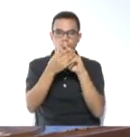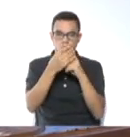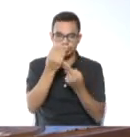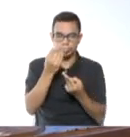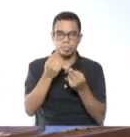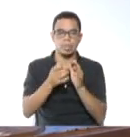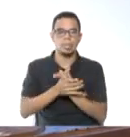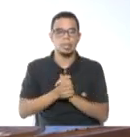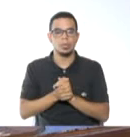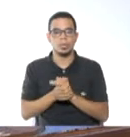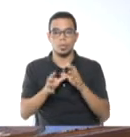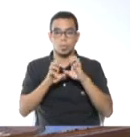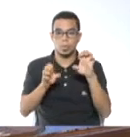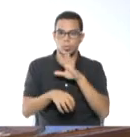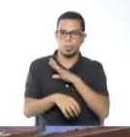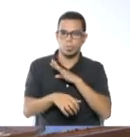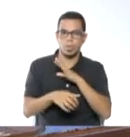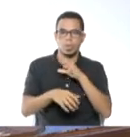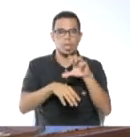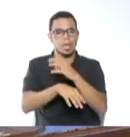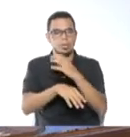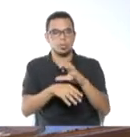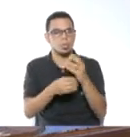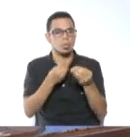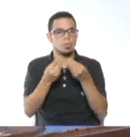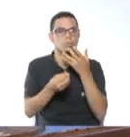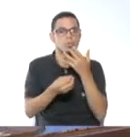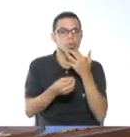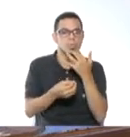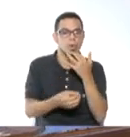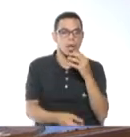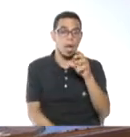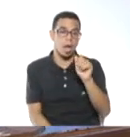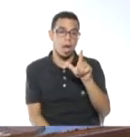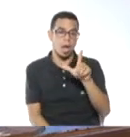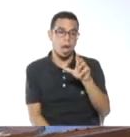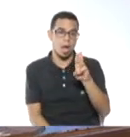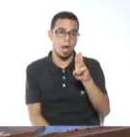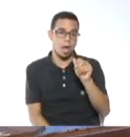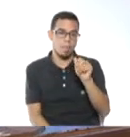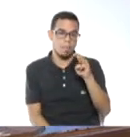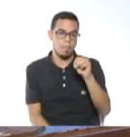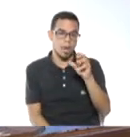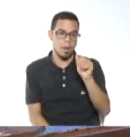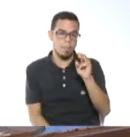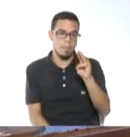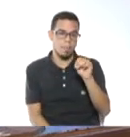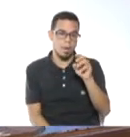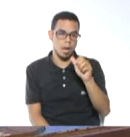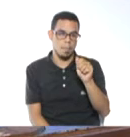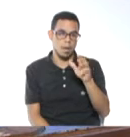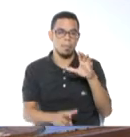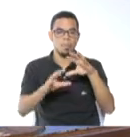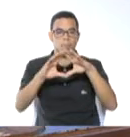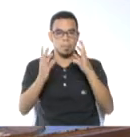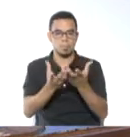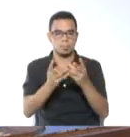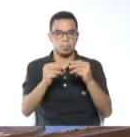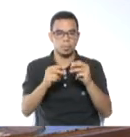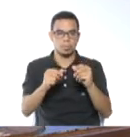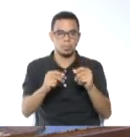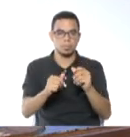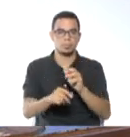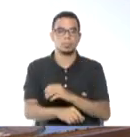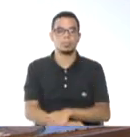propia, cantos ancestrales como Alpamama, que significa Madre Tierra, Pai Atuntaita,